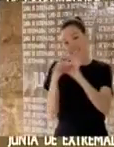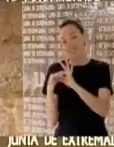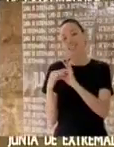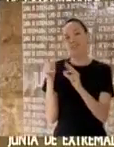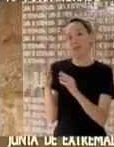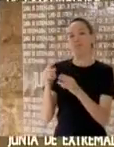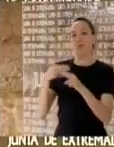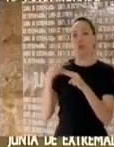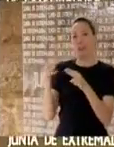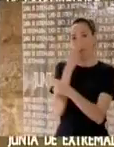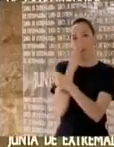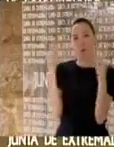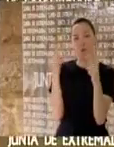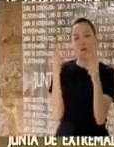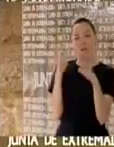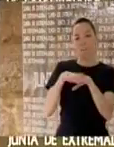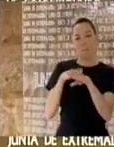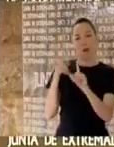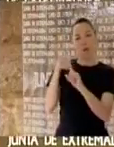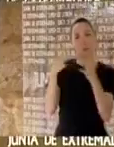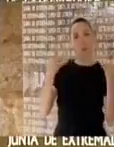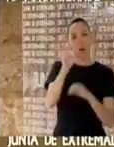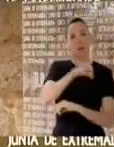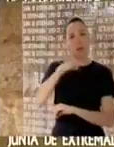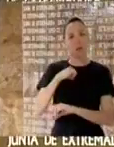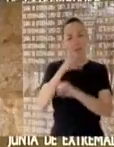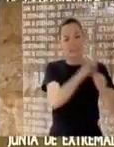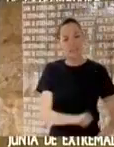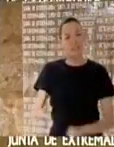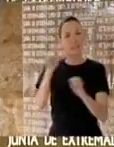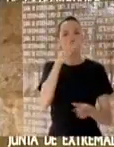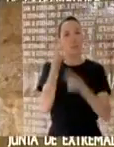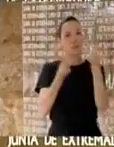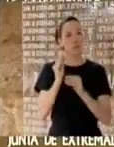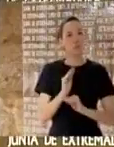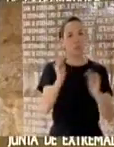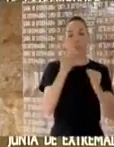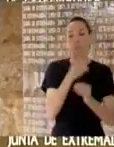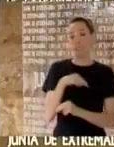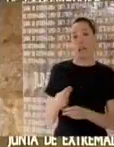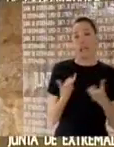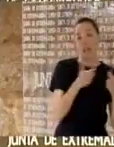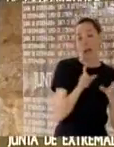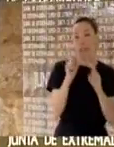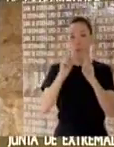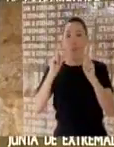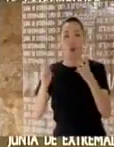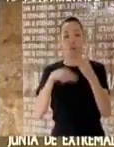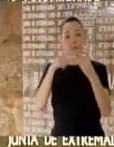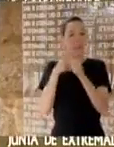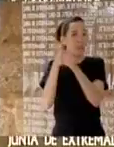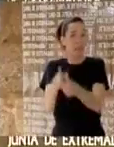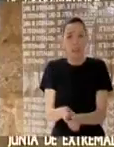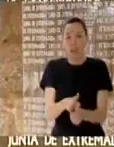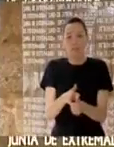comunidades autónomas, que describen en buena medida los presupuestos de las comunidades autónomas, como es la sanidad, como es la educación, como es la dependencia, como